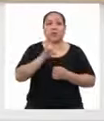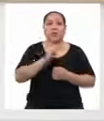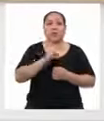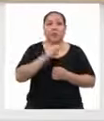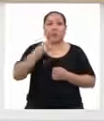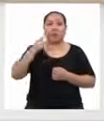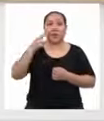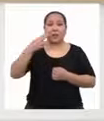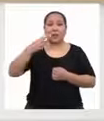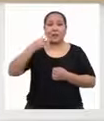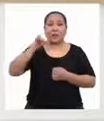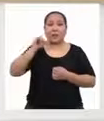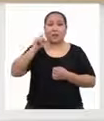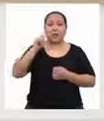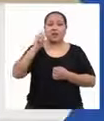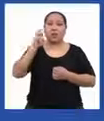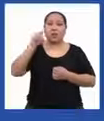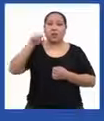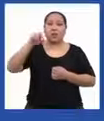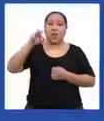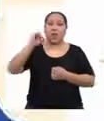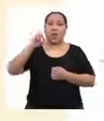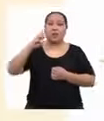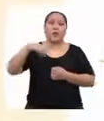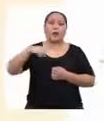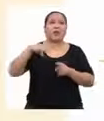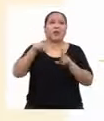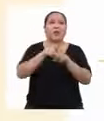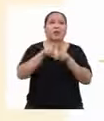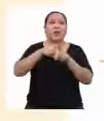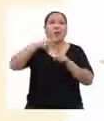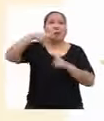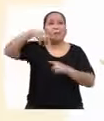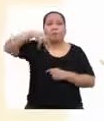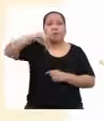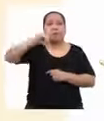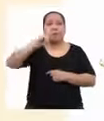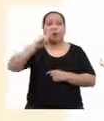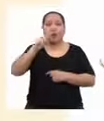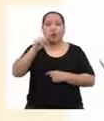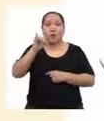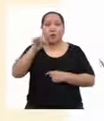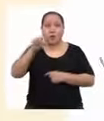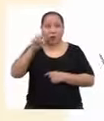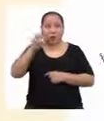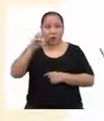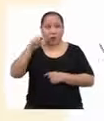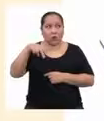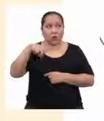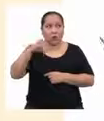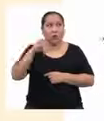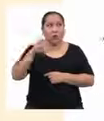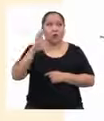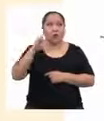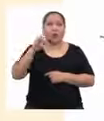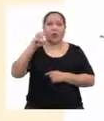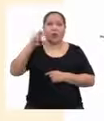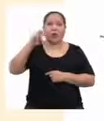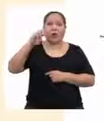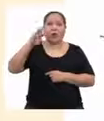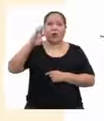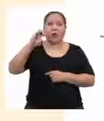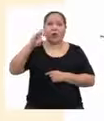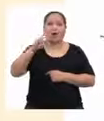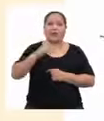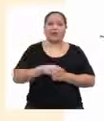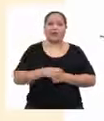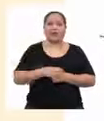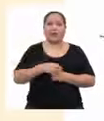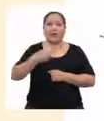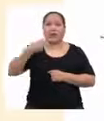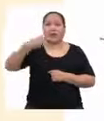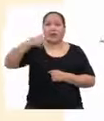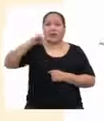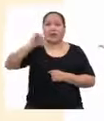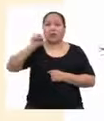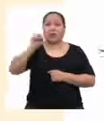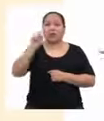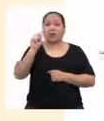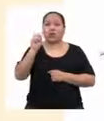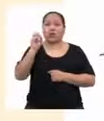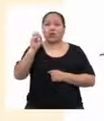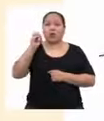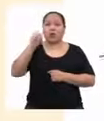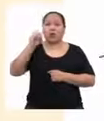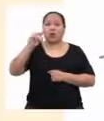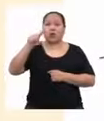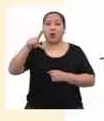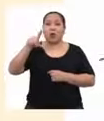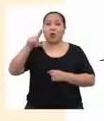y el polígono de frecuencias. El histograma de frecuencias consiste en una serie de columnas cuyo ancho